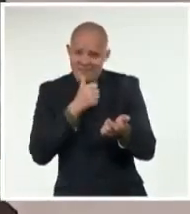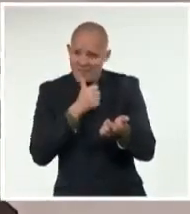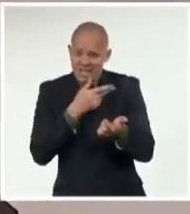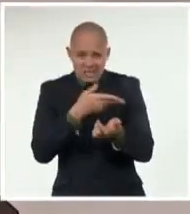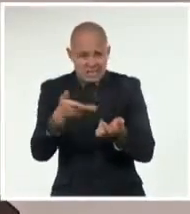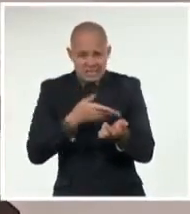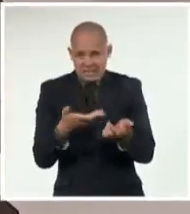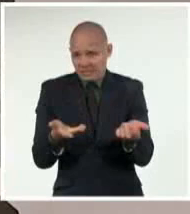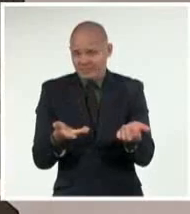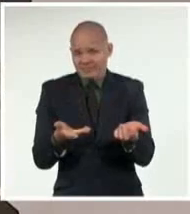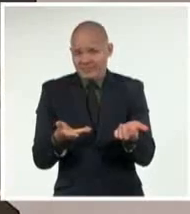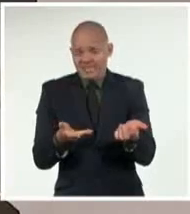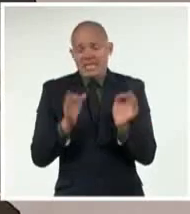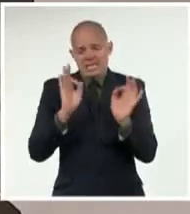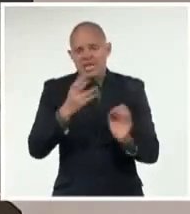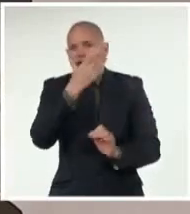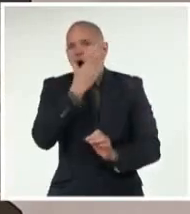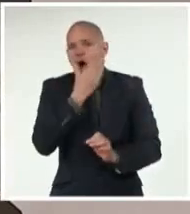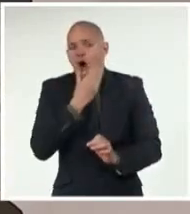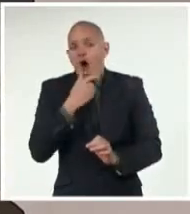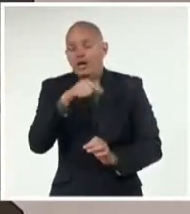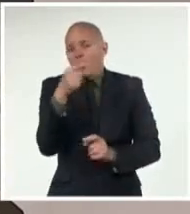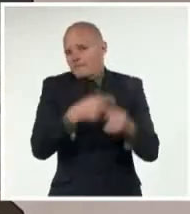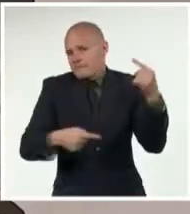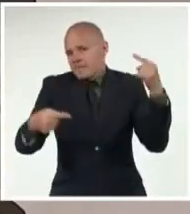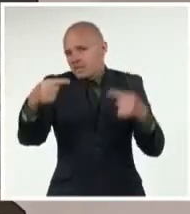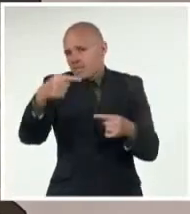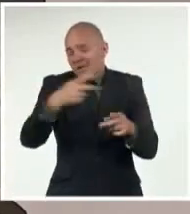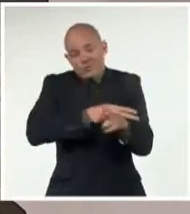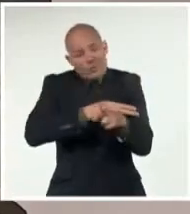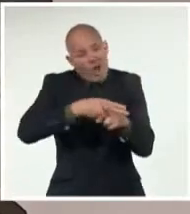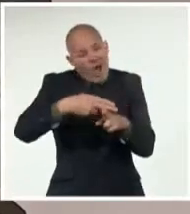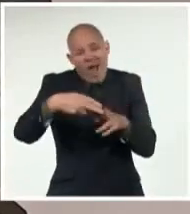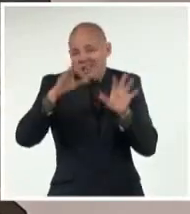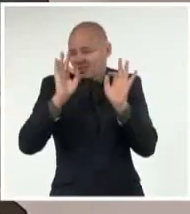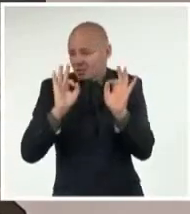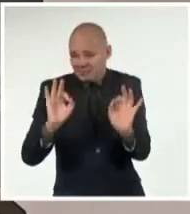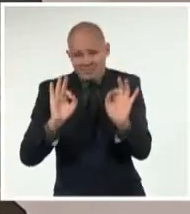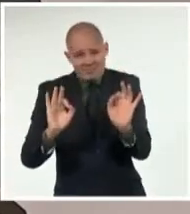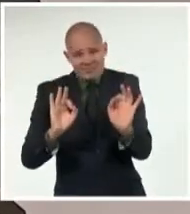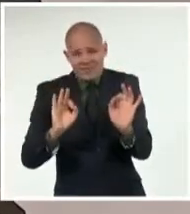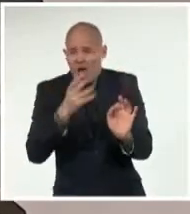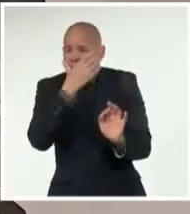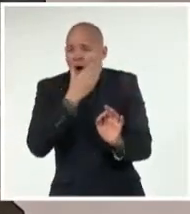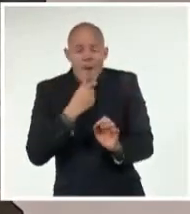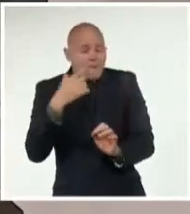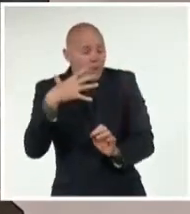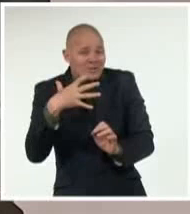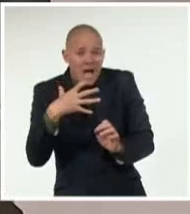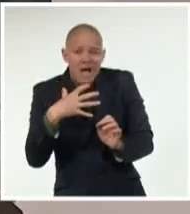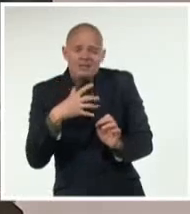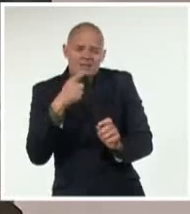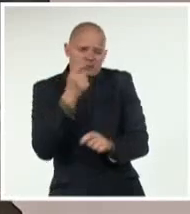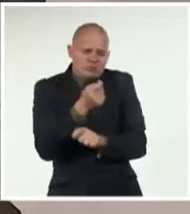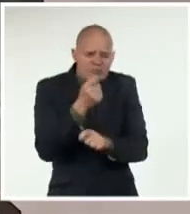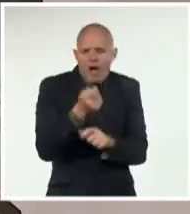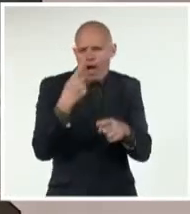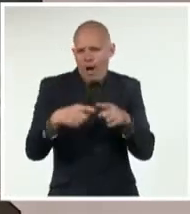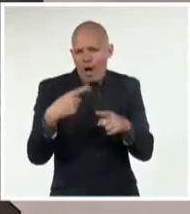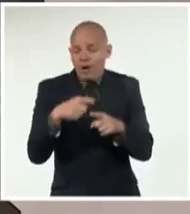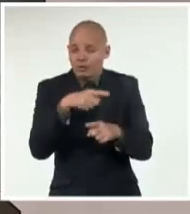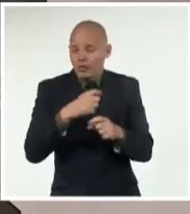principales sujetos históricos y tenemos la responsabilidad de potenciar su participación activa y militante en la